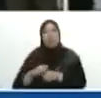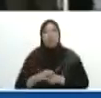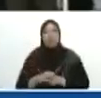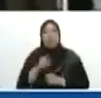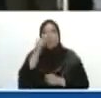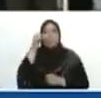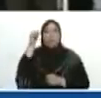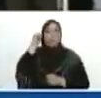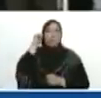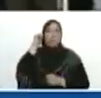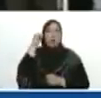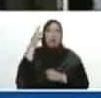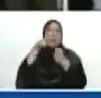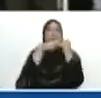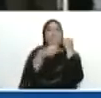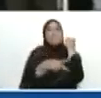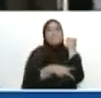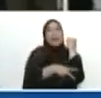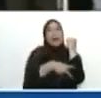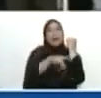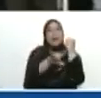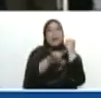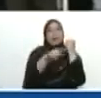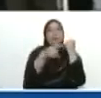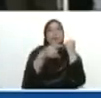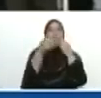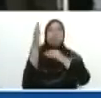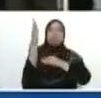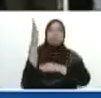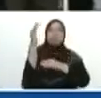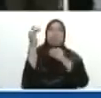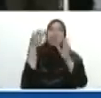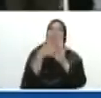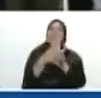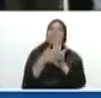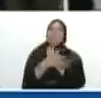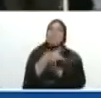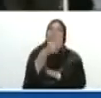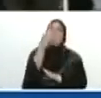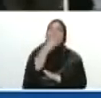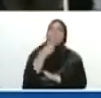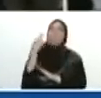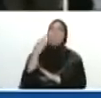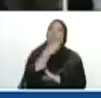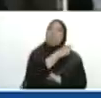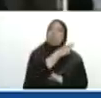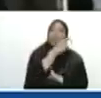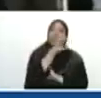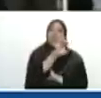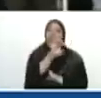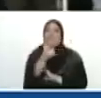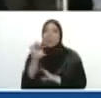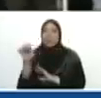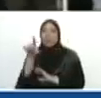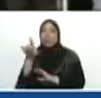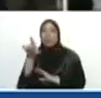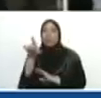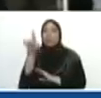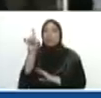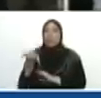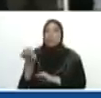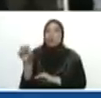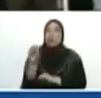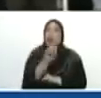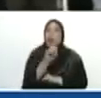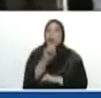El Gran Parque Monumental que va a ocupar parte del este y del Oeste de